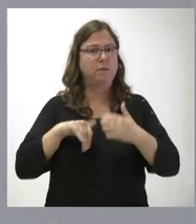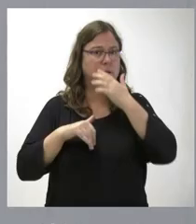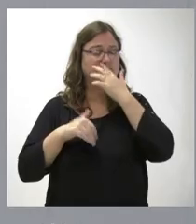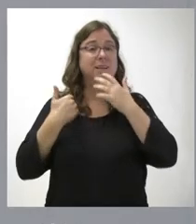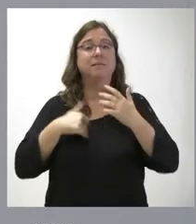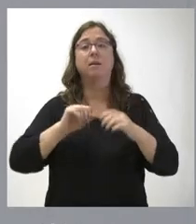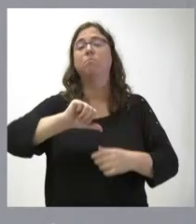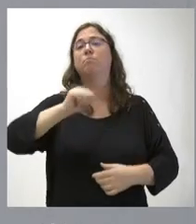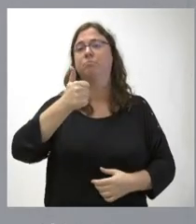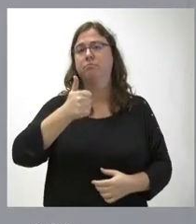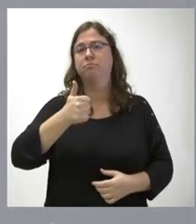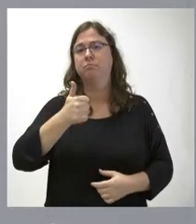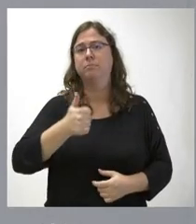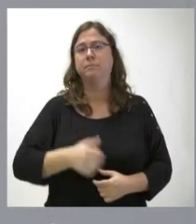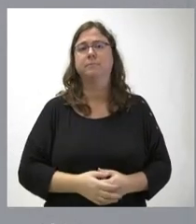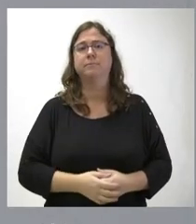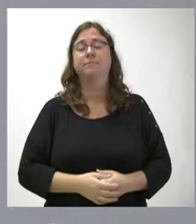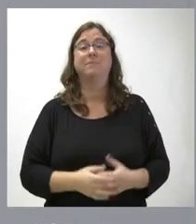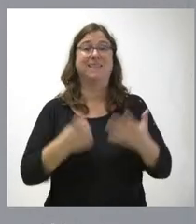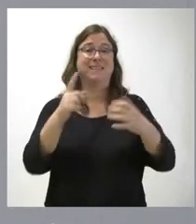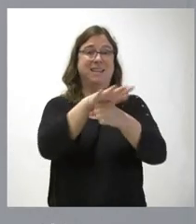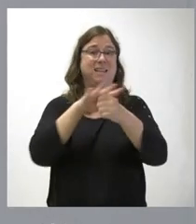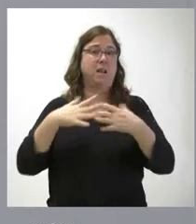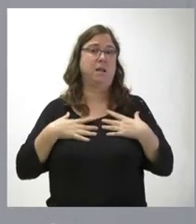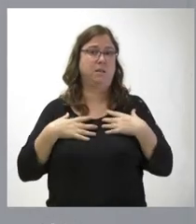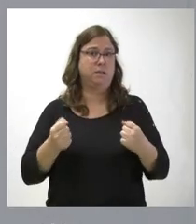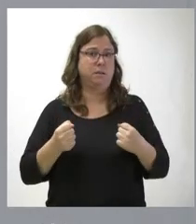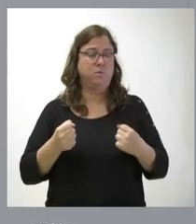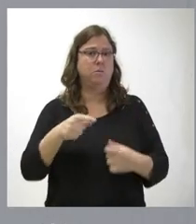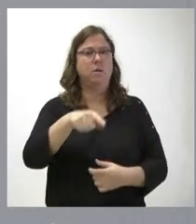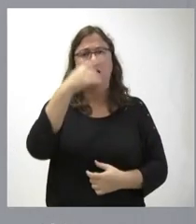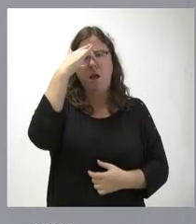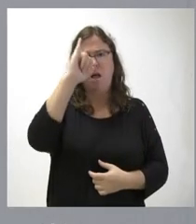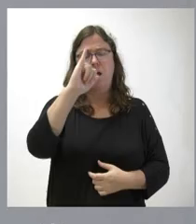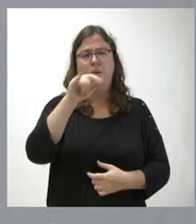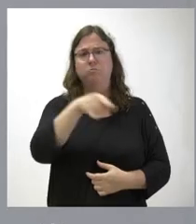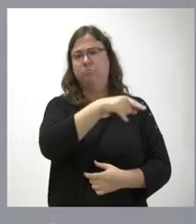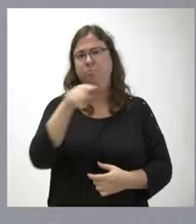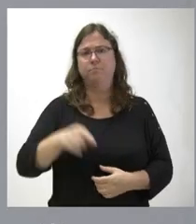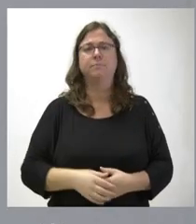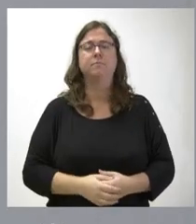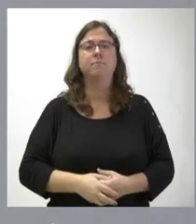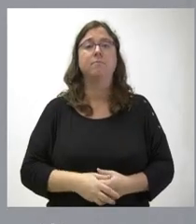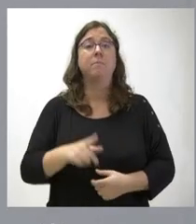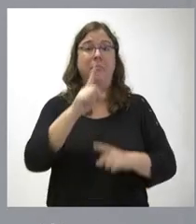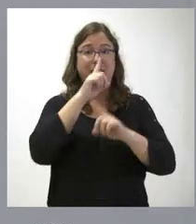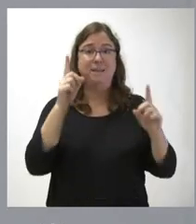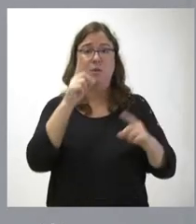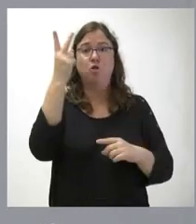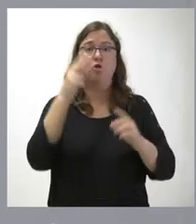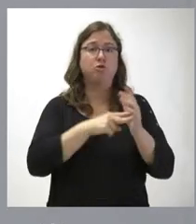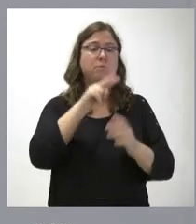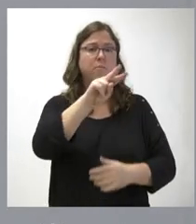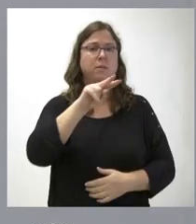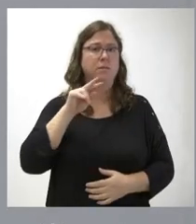licitados en seis áreas de salud tienen ustedes la relación de los mismos que este año 2024 está